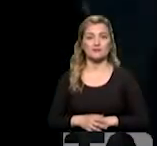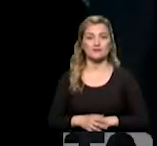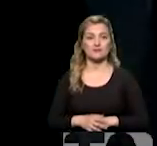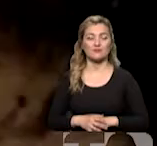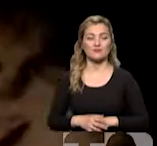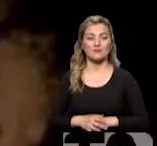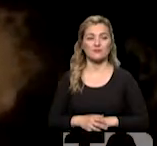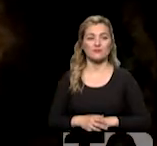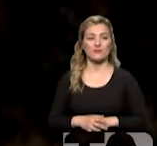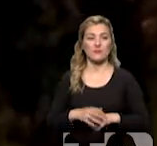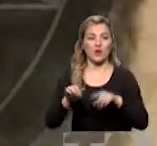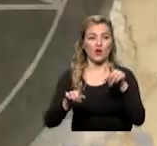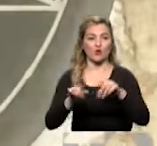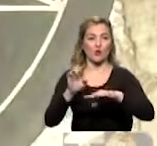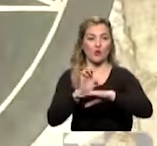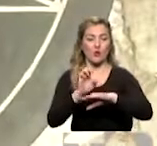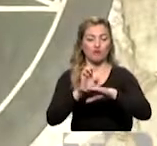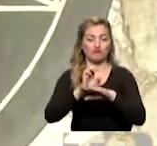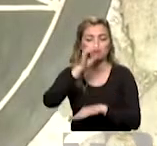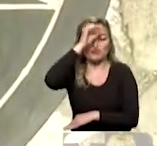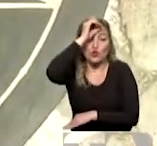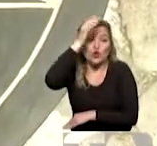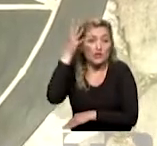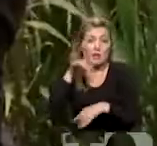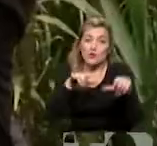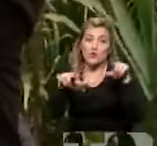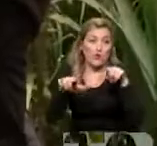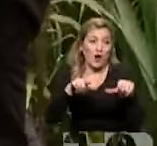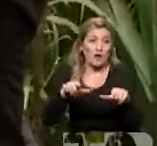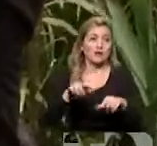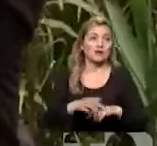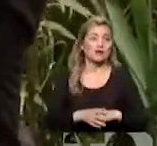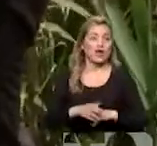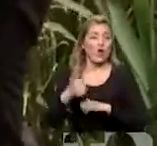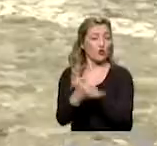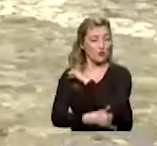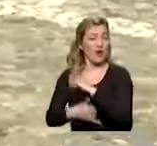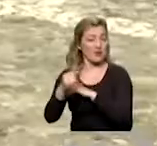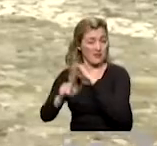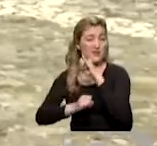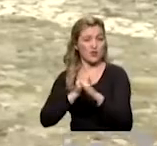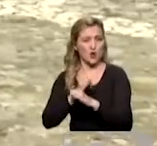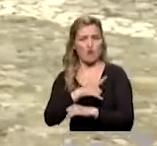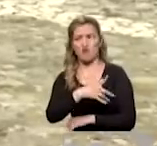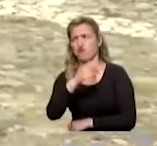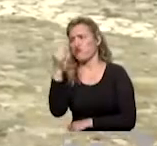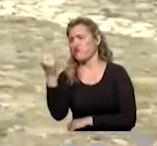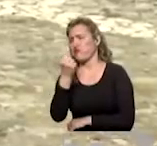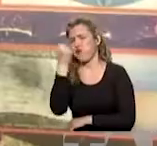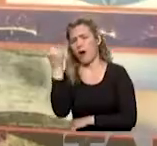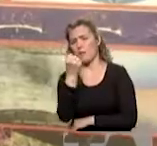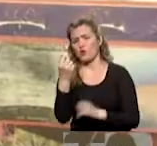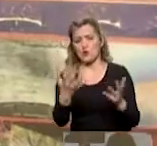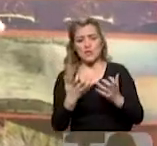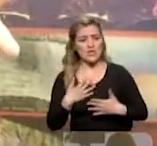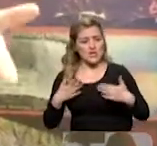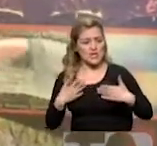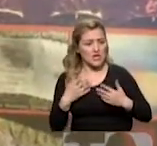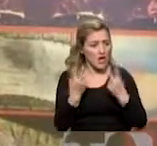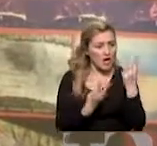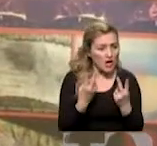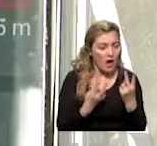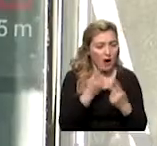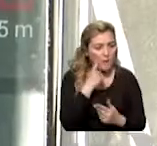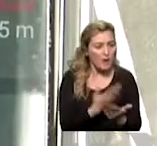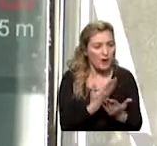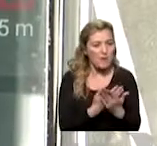Y aunque muchos ecuatorianos desconocen el valor de este lugar, en el extranjero es uno de los sitios más deseables por visitar. Para